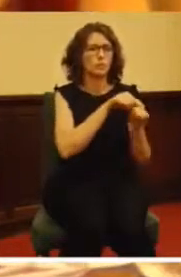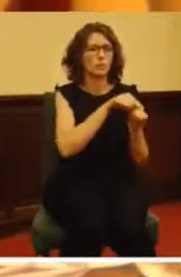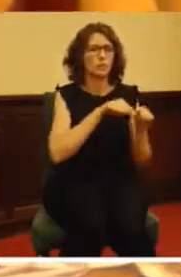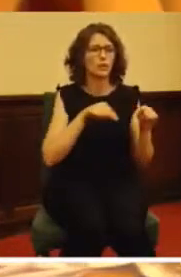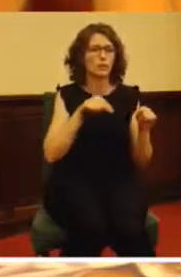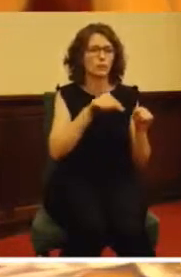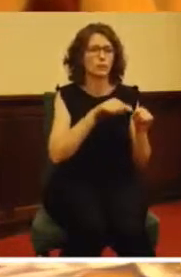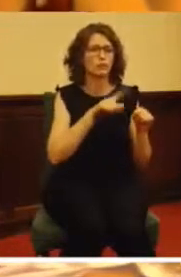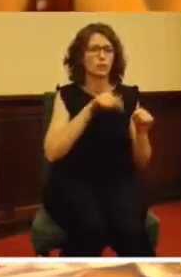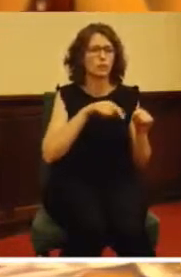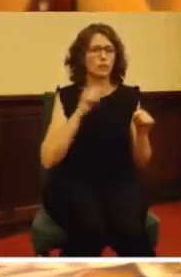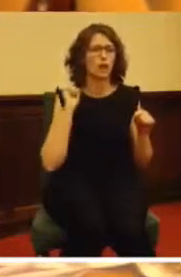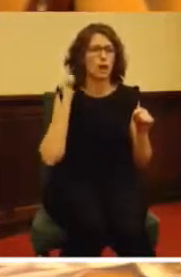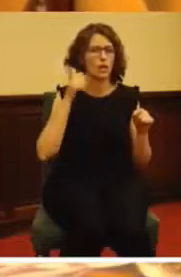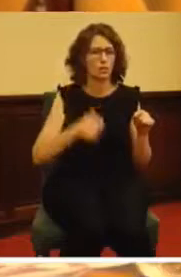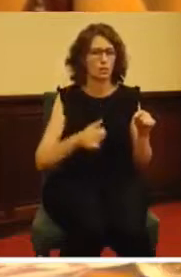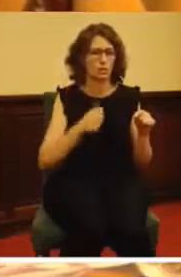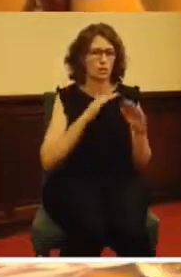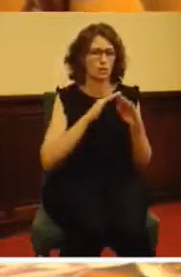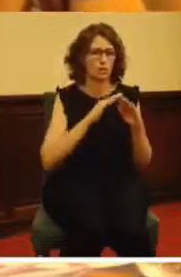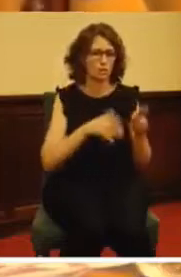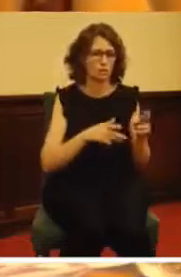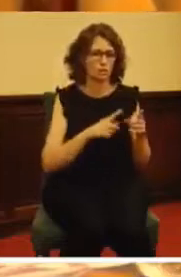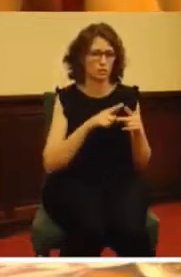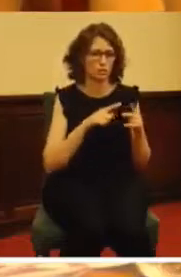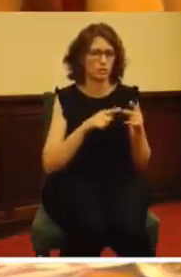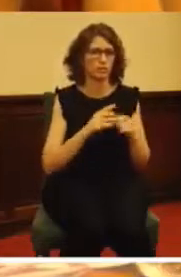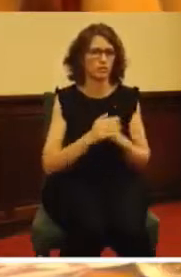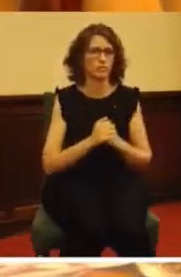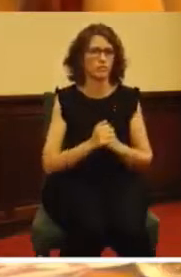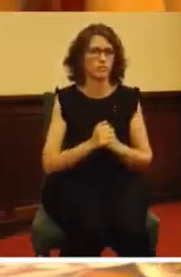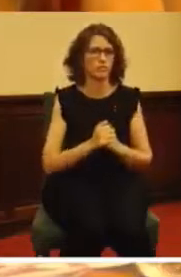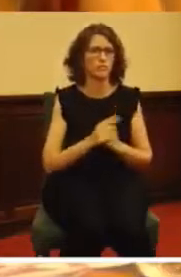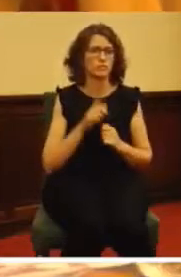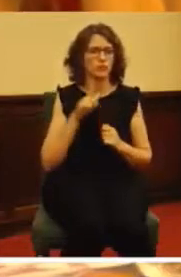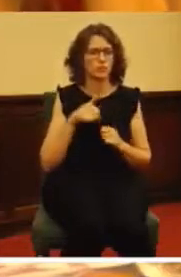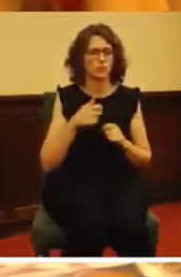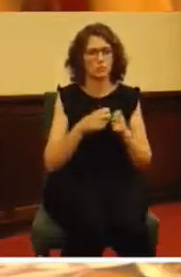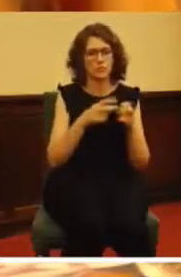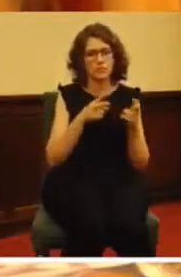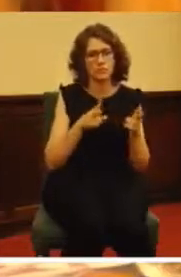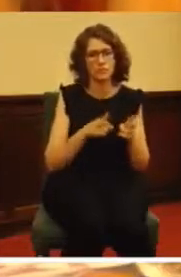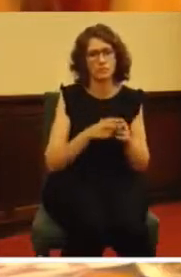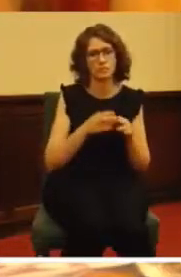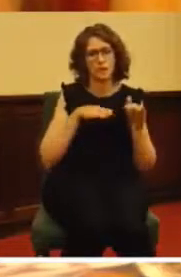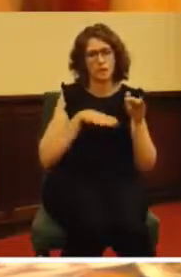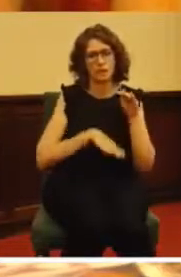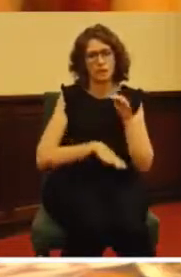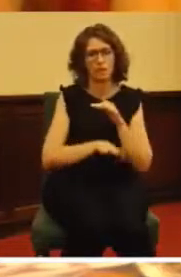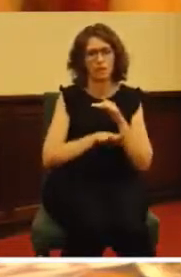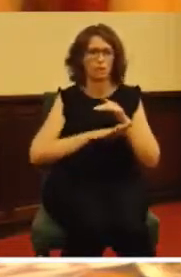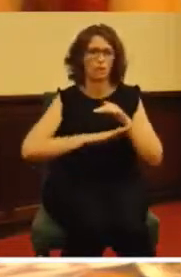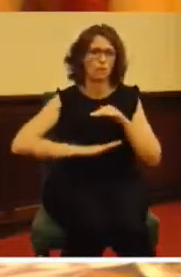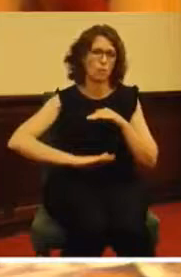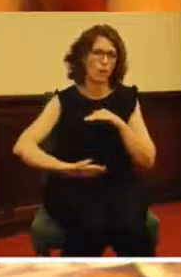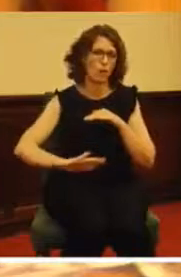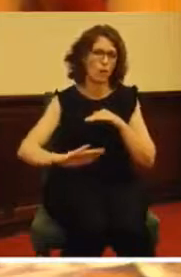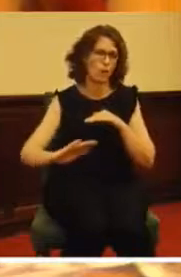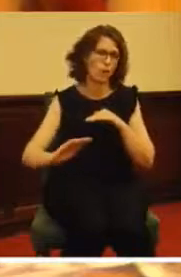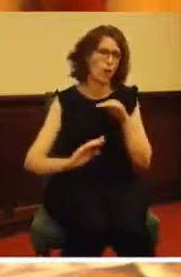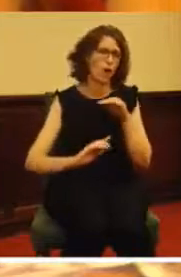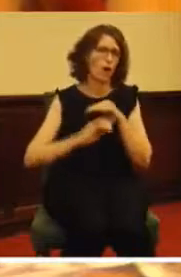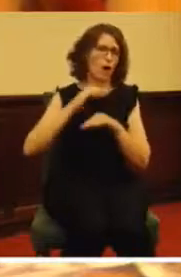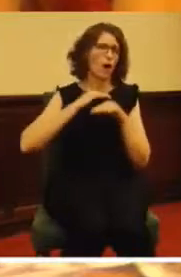la antigüedad de las viviendas. También si tiene piscina, si tiene garaje, si es un bajo, si es un ático